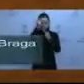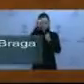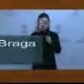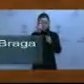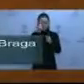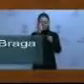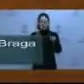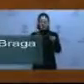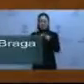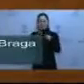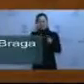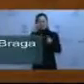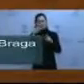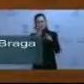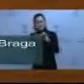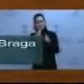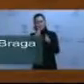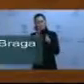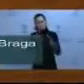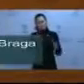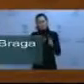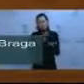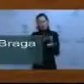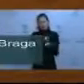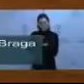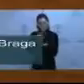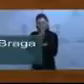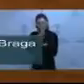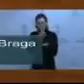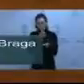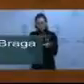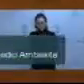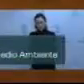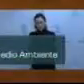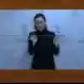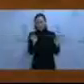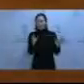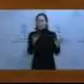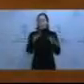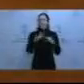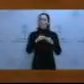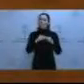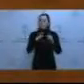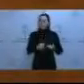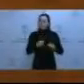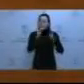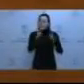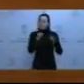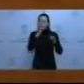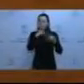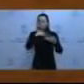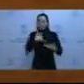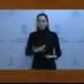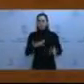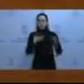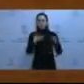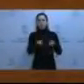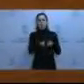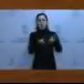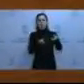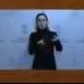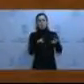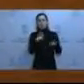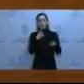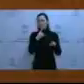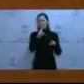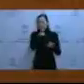se reúne, con quién no se reúne, pero oiga, decir que lo que utilizan siempre. Es decir, mire, es que en estos momentos está la situación delicada que no es oportuno